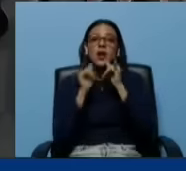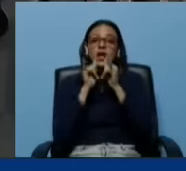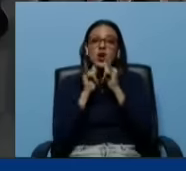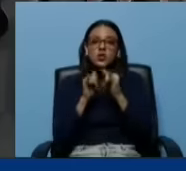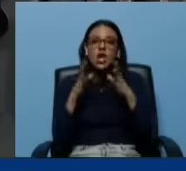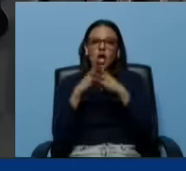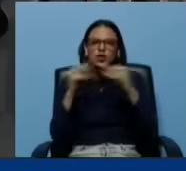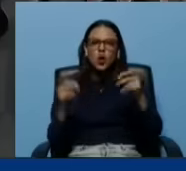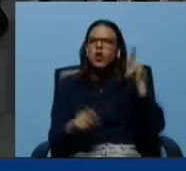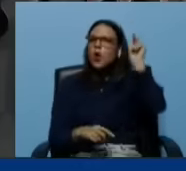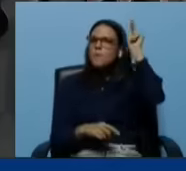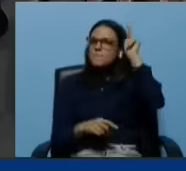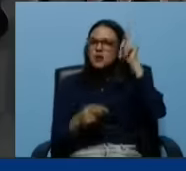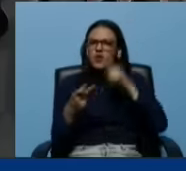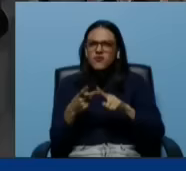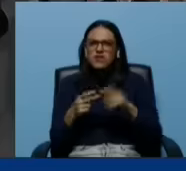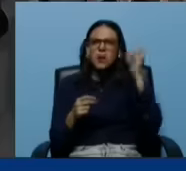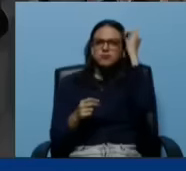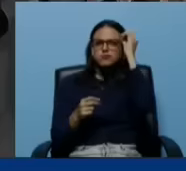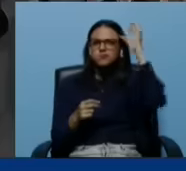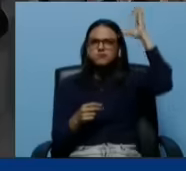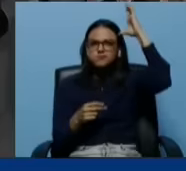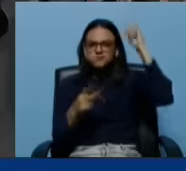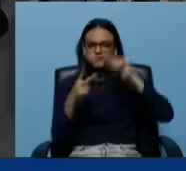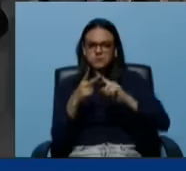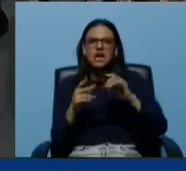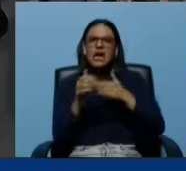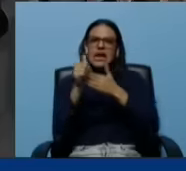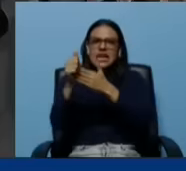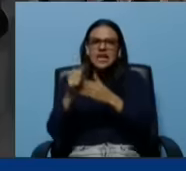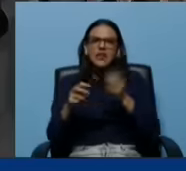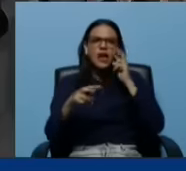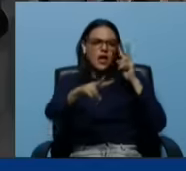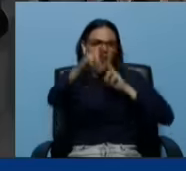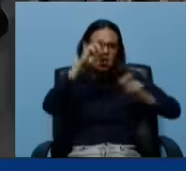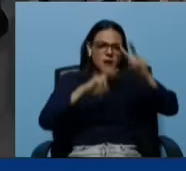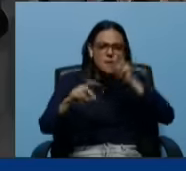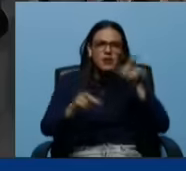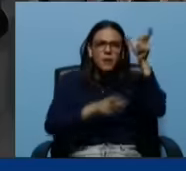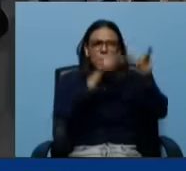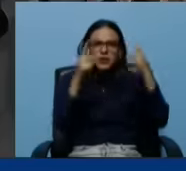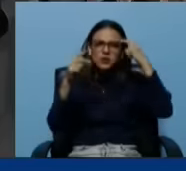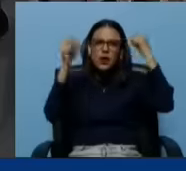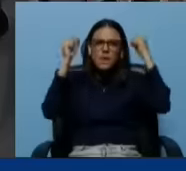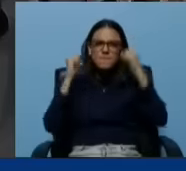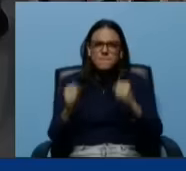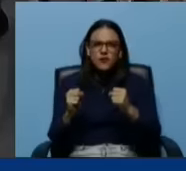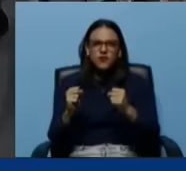nuestros profesores, intelectuales, líderes, investigadores,